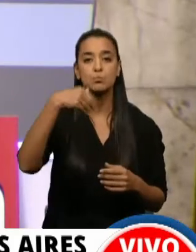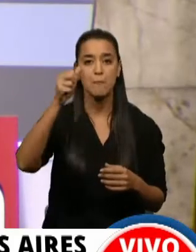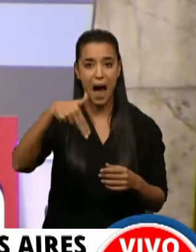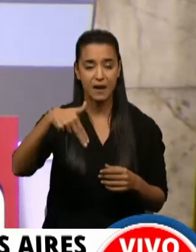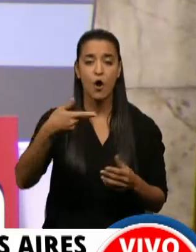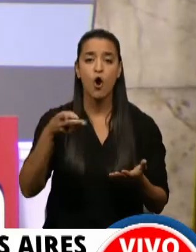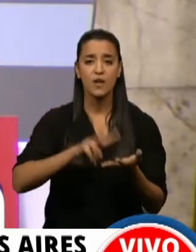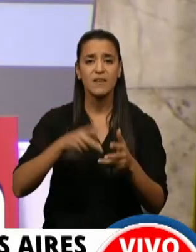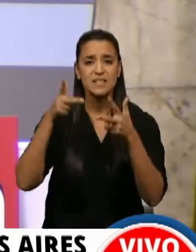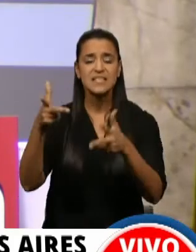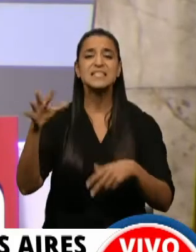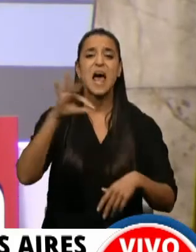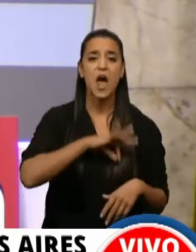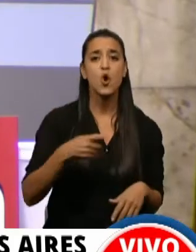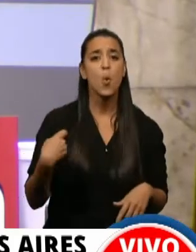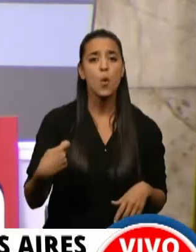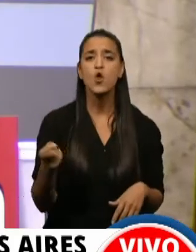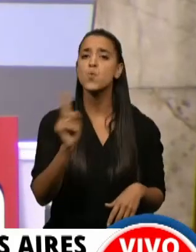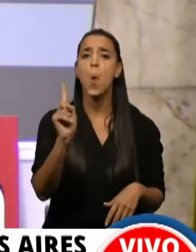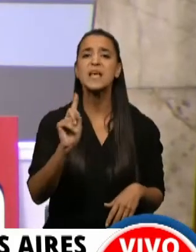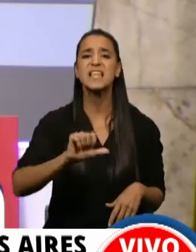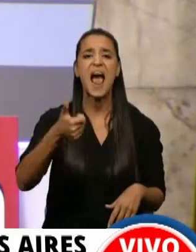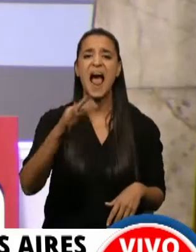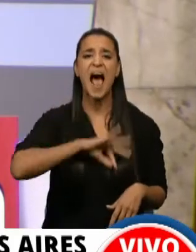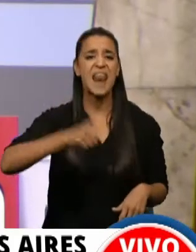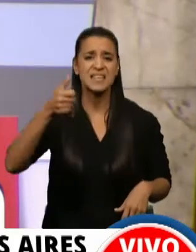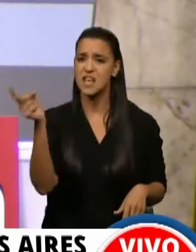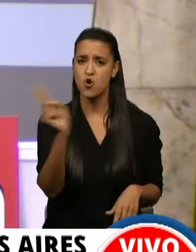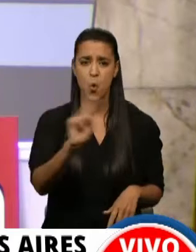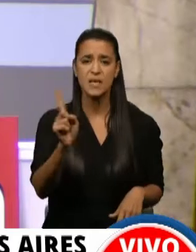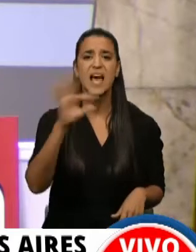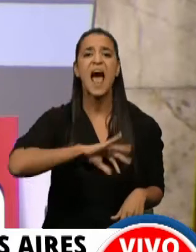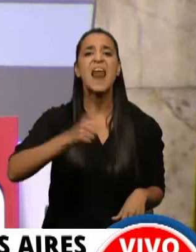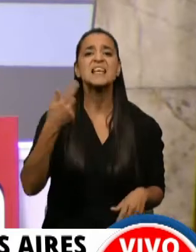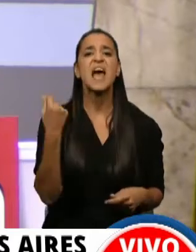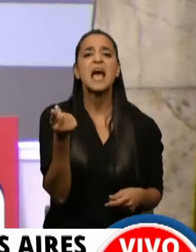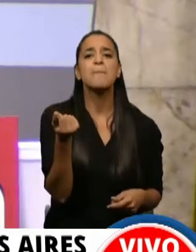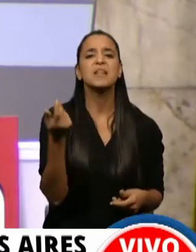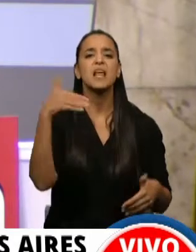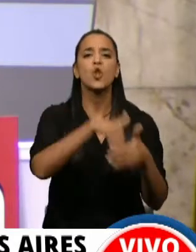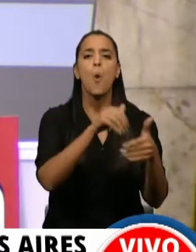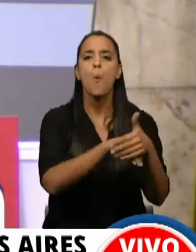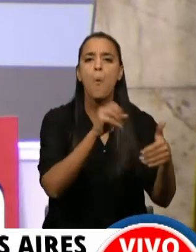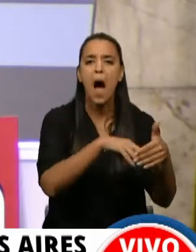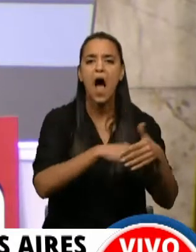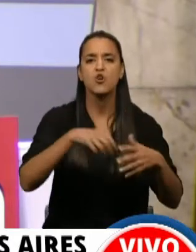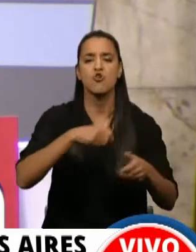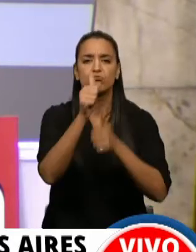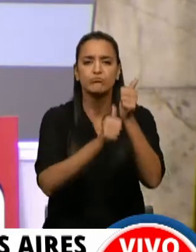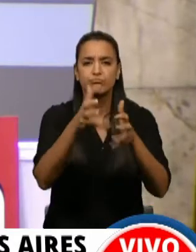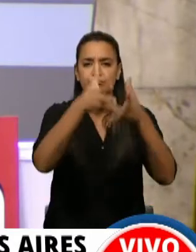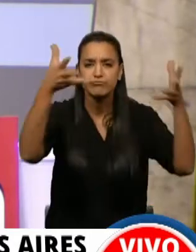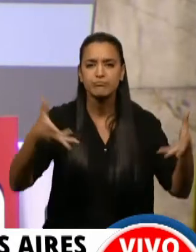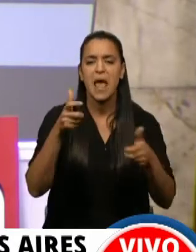ratificarle que el salario y las jubilaciones no son ninguna ganancia. Las ganancias son de los capitalistas, de los bancos, de las multinacionales, los